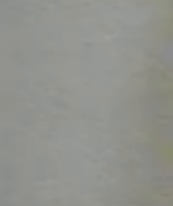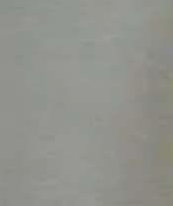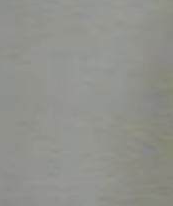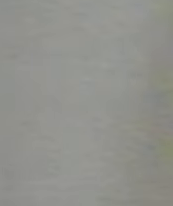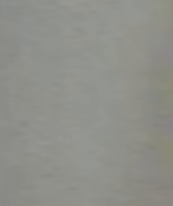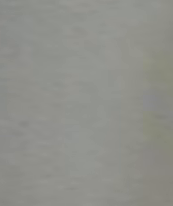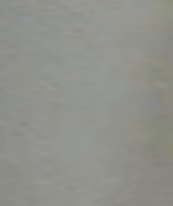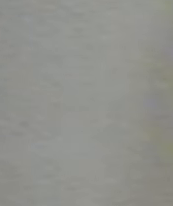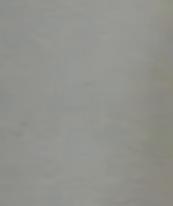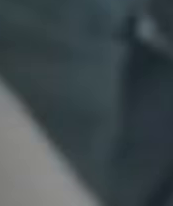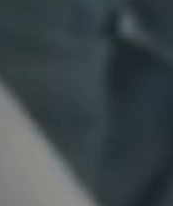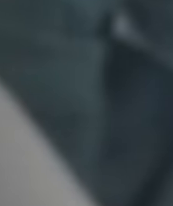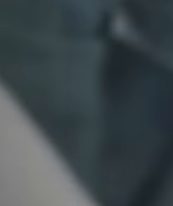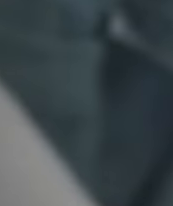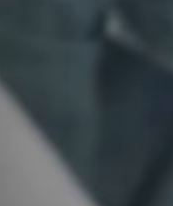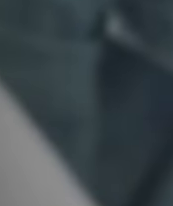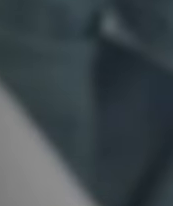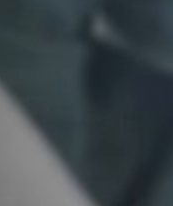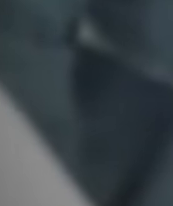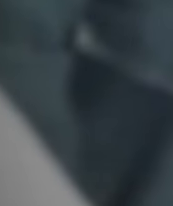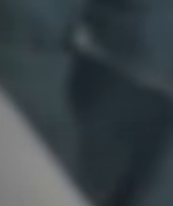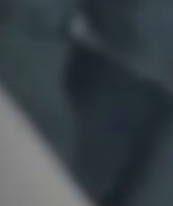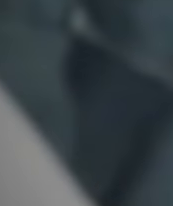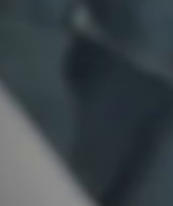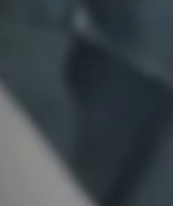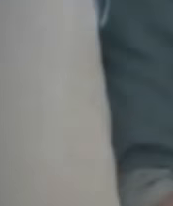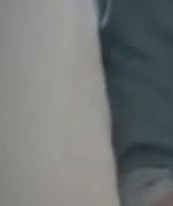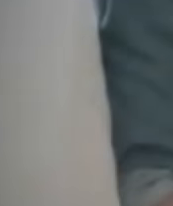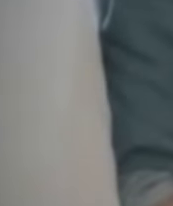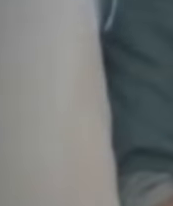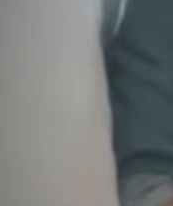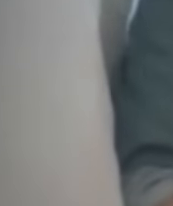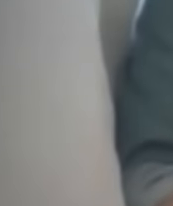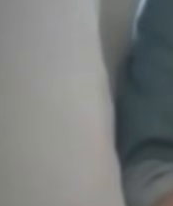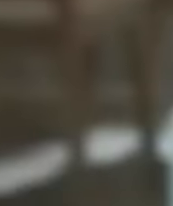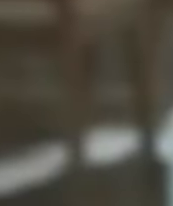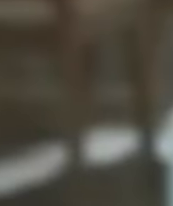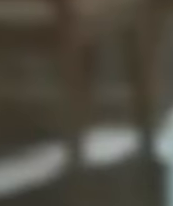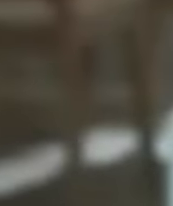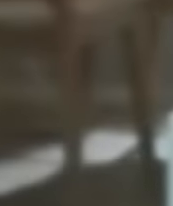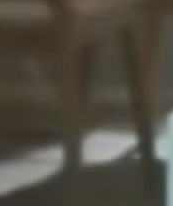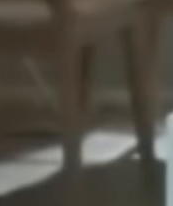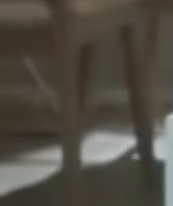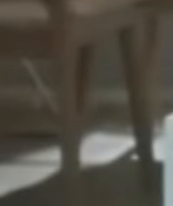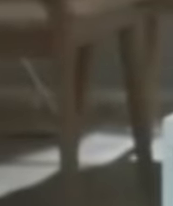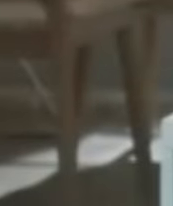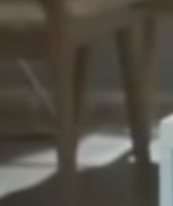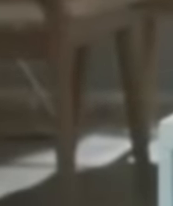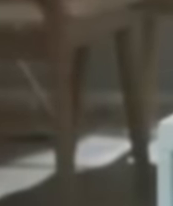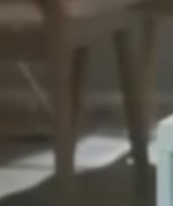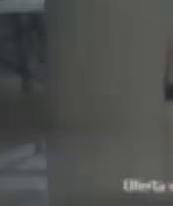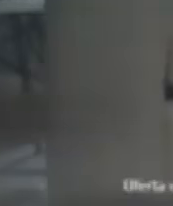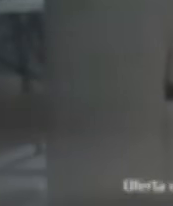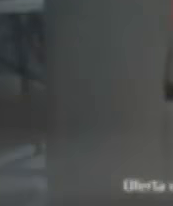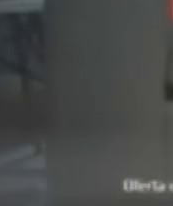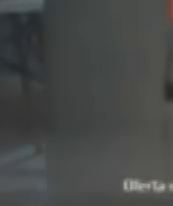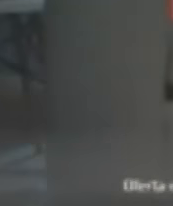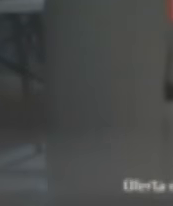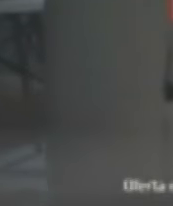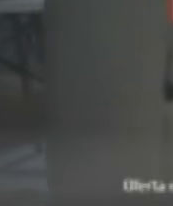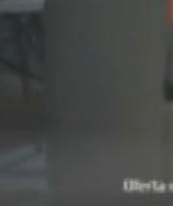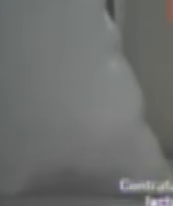me entretengo con Claro Video. Pille, así de fácil para encontrar series, películas y documentales. Este botón y ya. Compra Claro